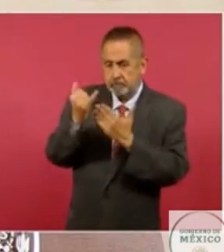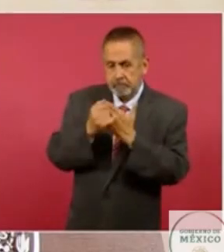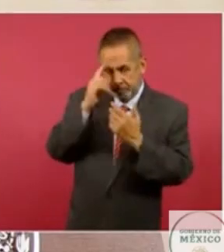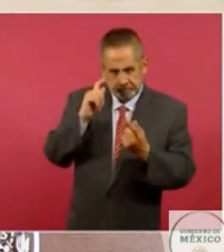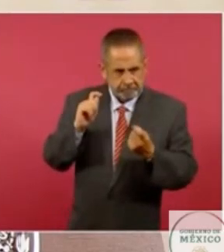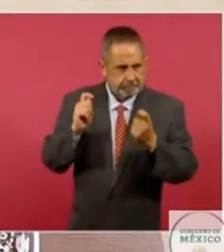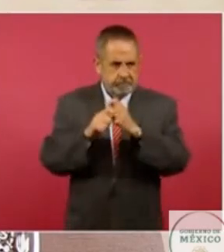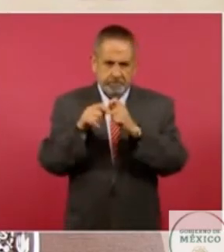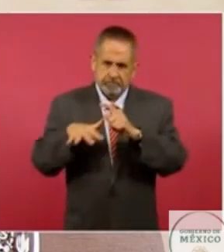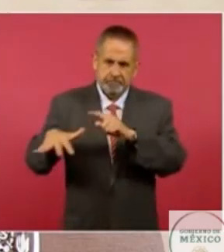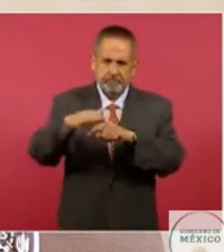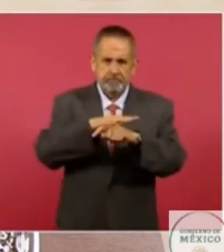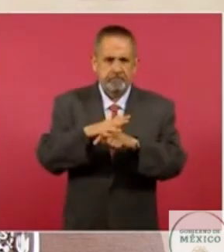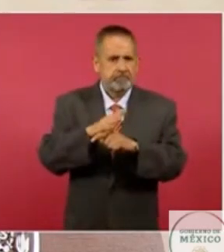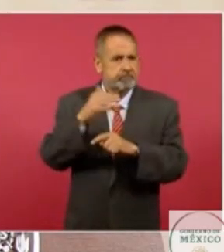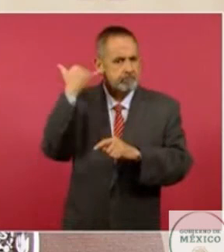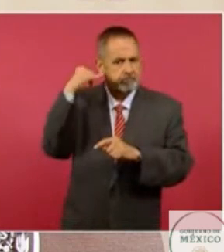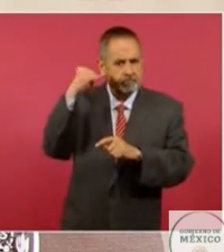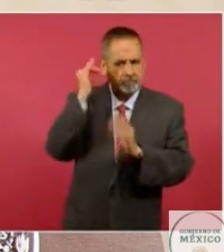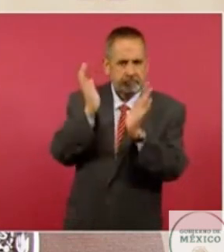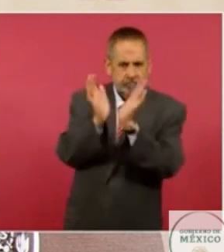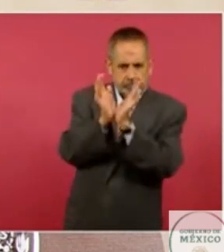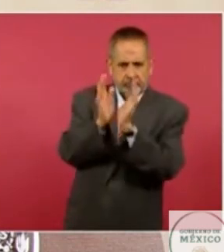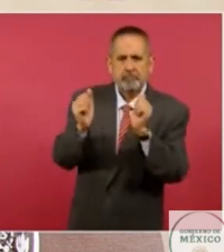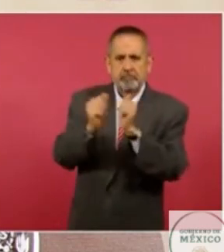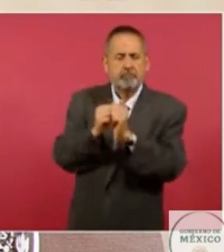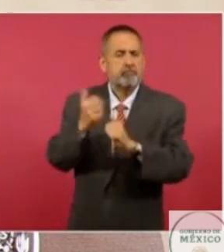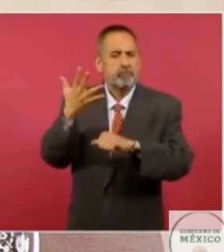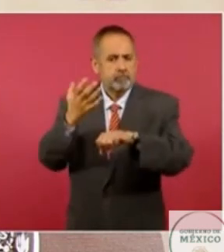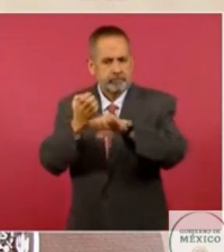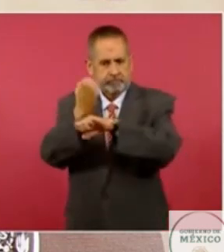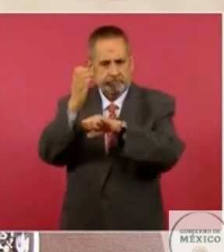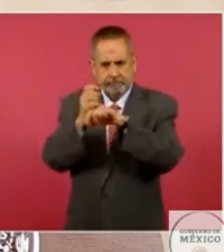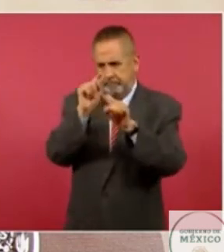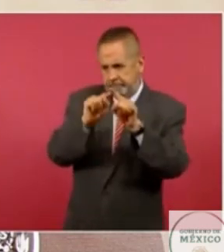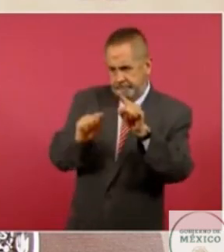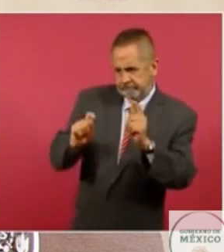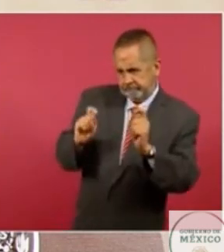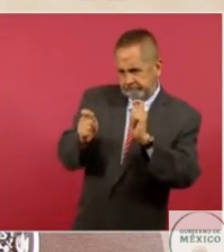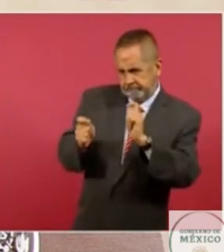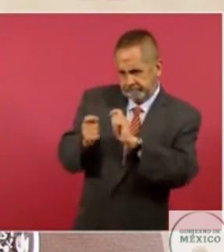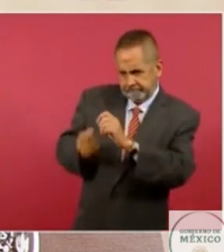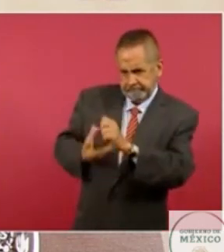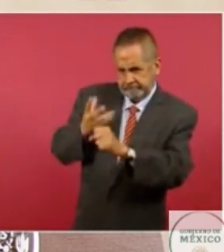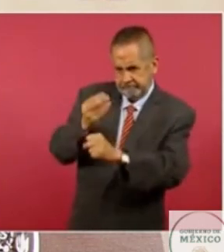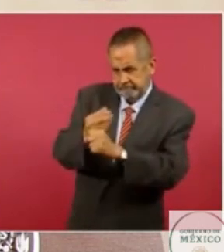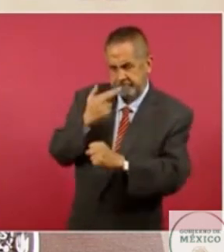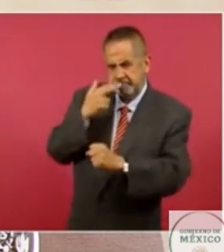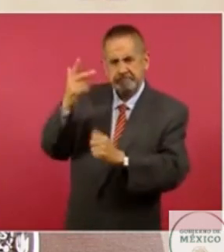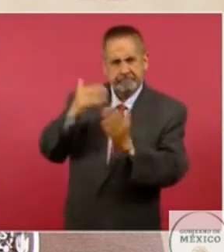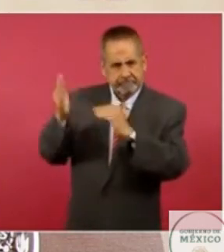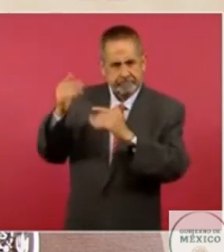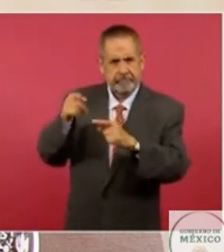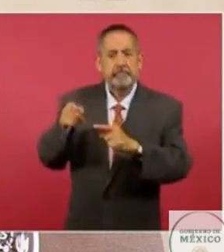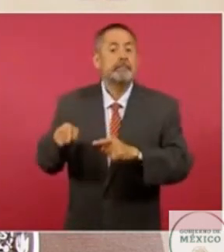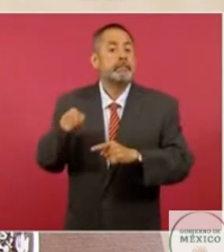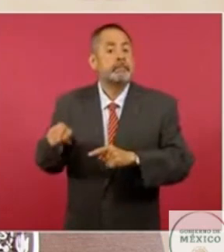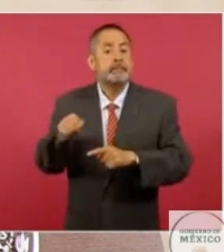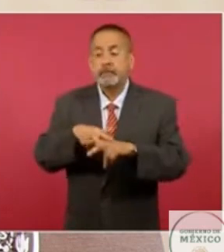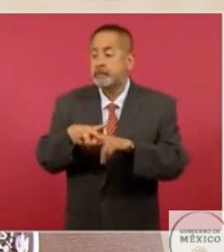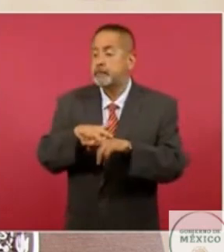de la península de Yucatán y cinco estados del sur-sureste, es la obra ferroviaria en